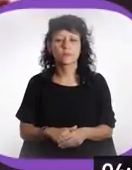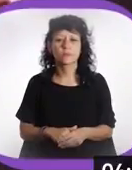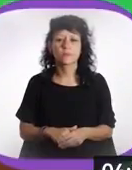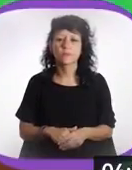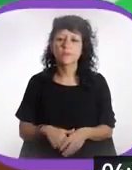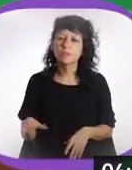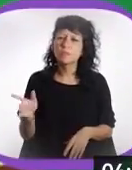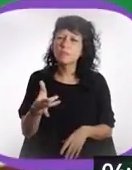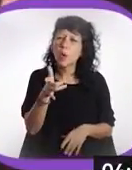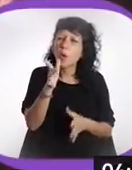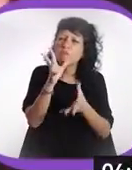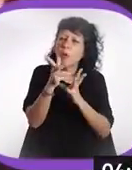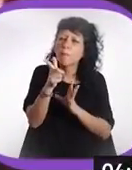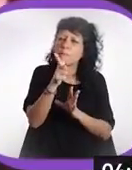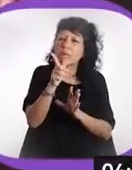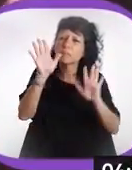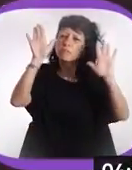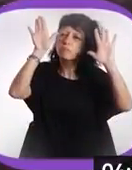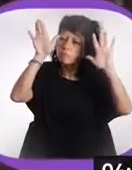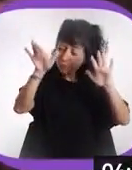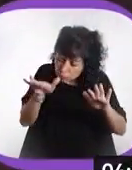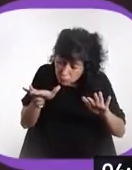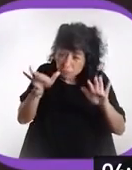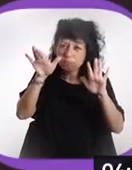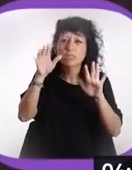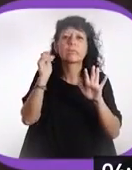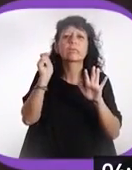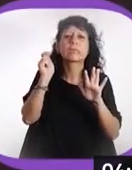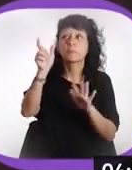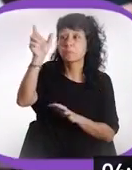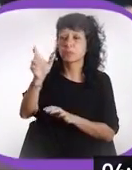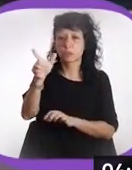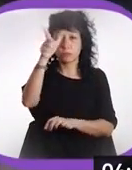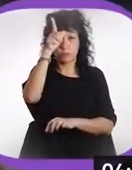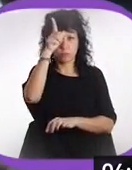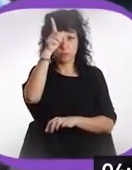Parece que se inclinan ante una especie de guardián. ¡Un fénix!